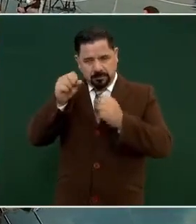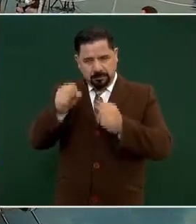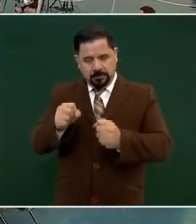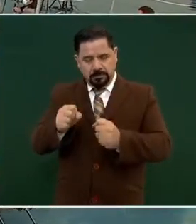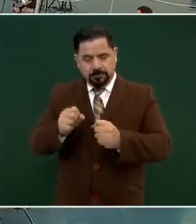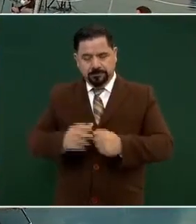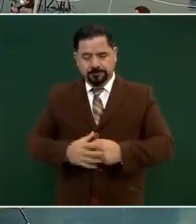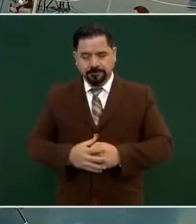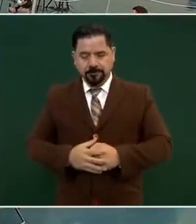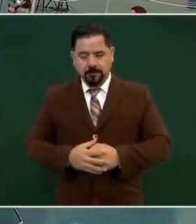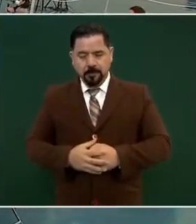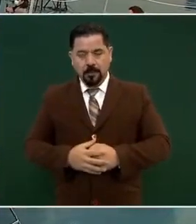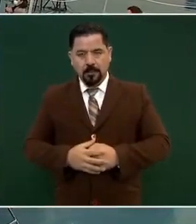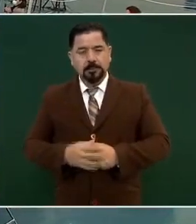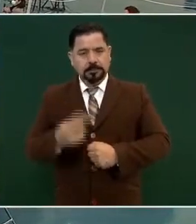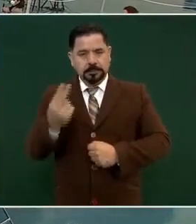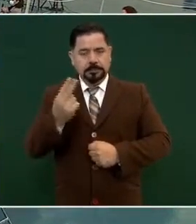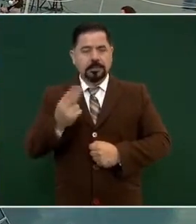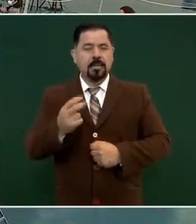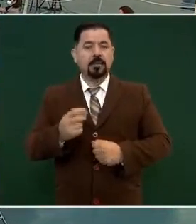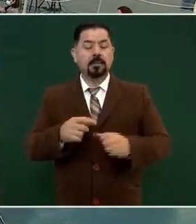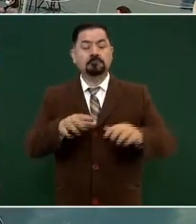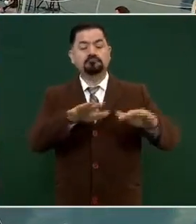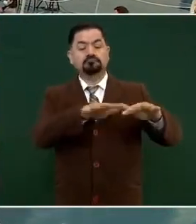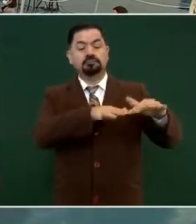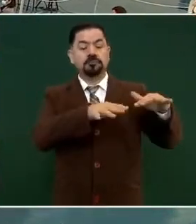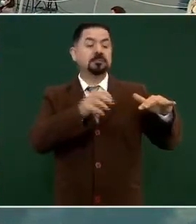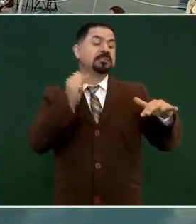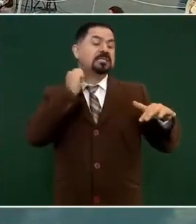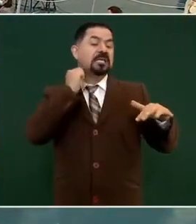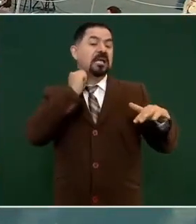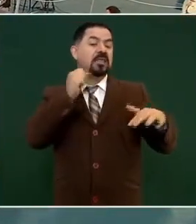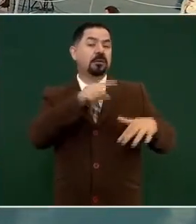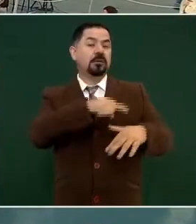Sí, autorización del Senado. Entonces ahí va a haber oportunidad